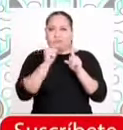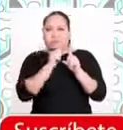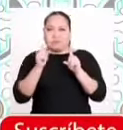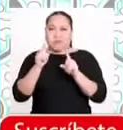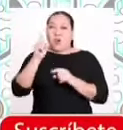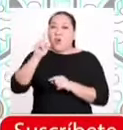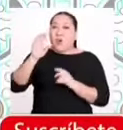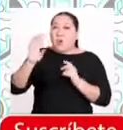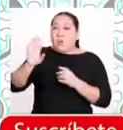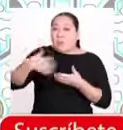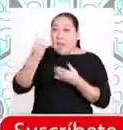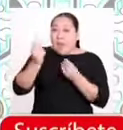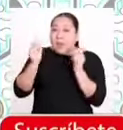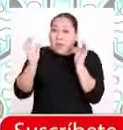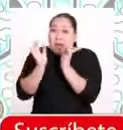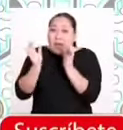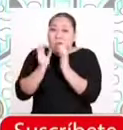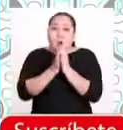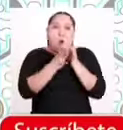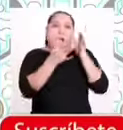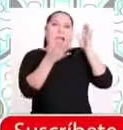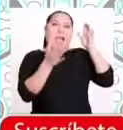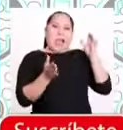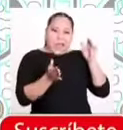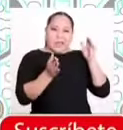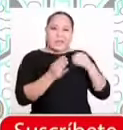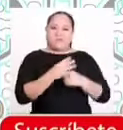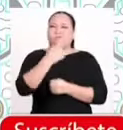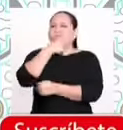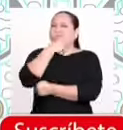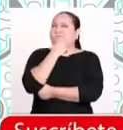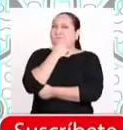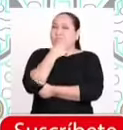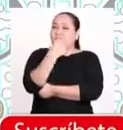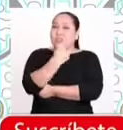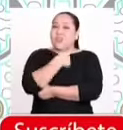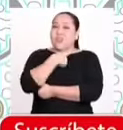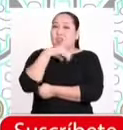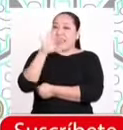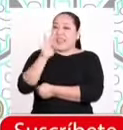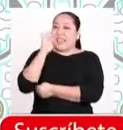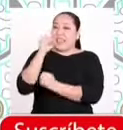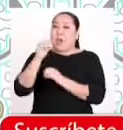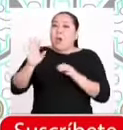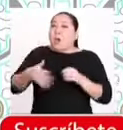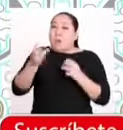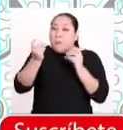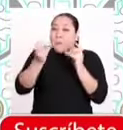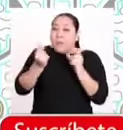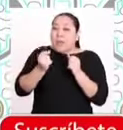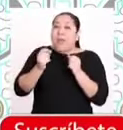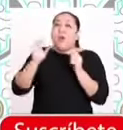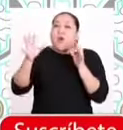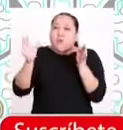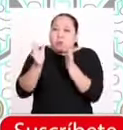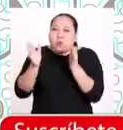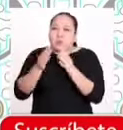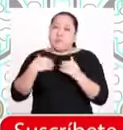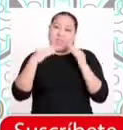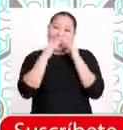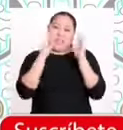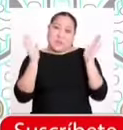Un perro pequeño o un perro grande. Yo elegiría un perro pequeño porque mi casa no es